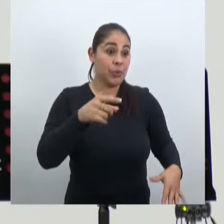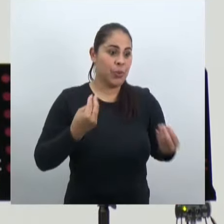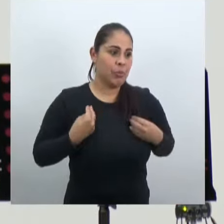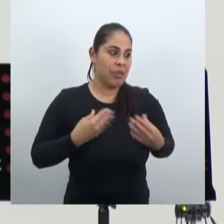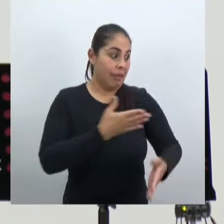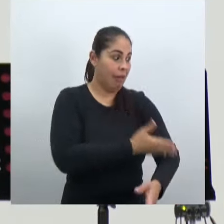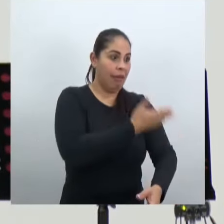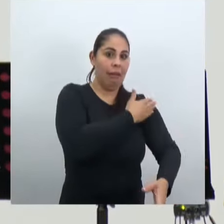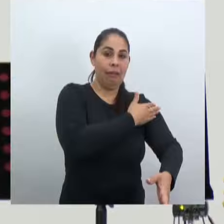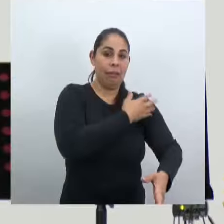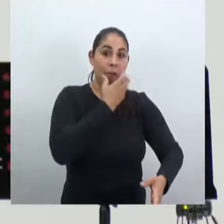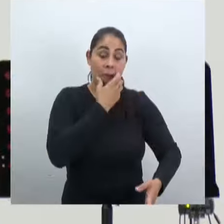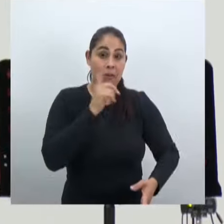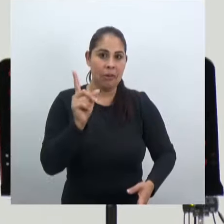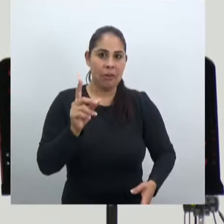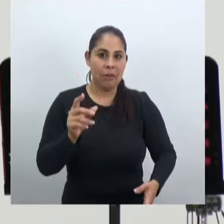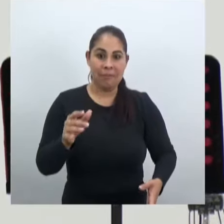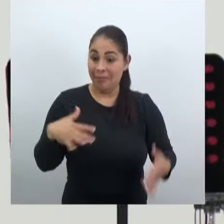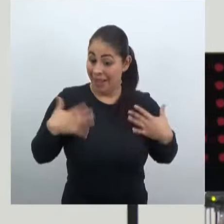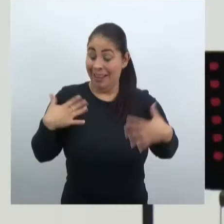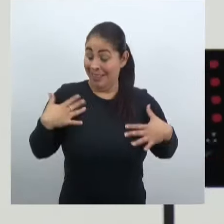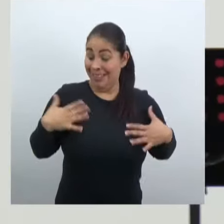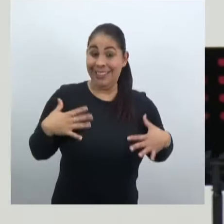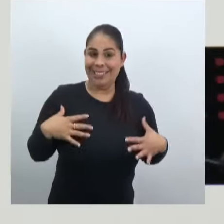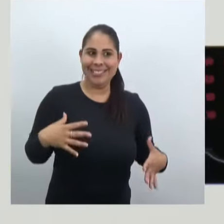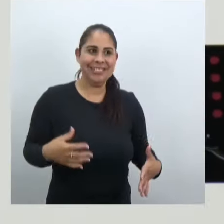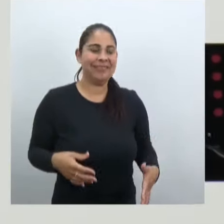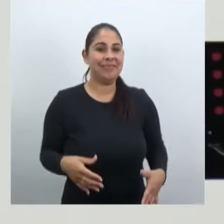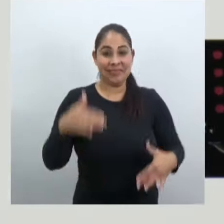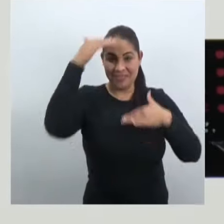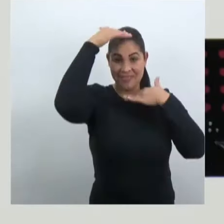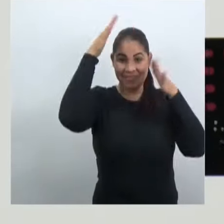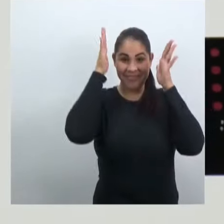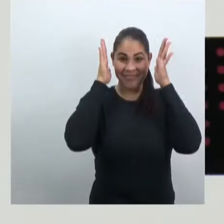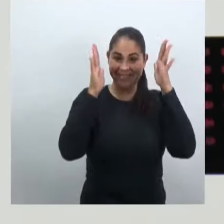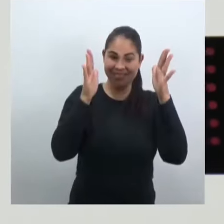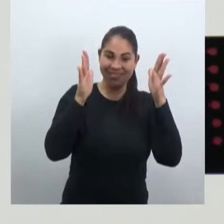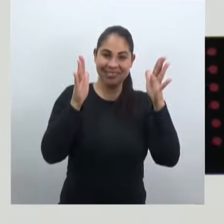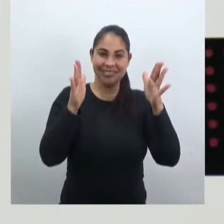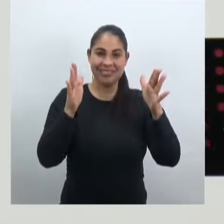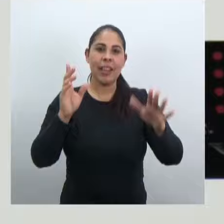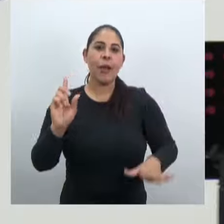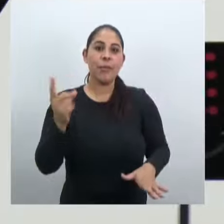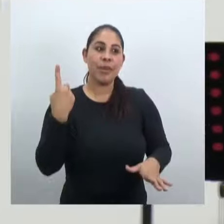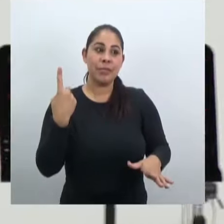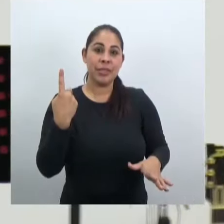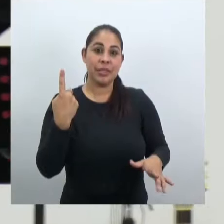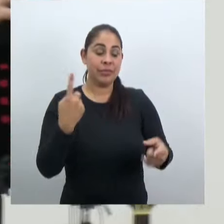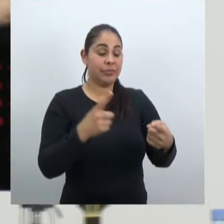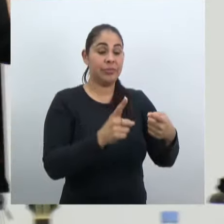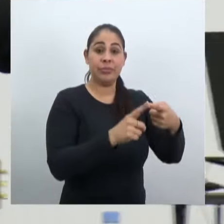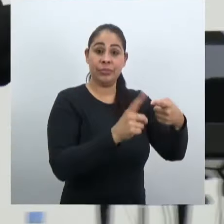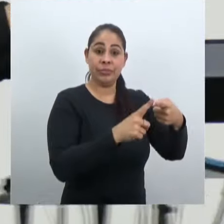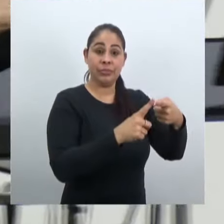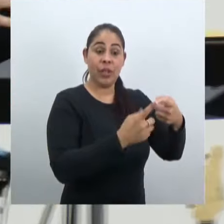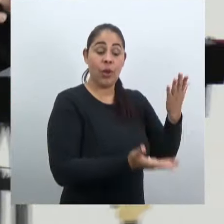pasado? Ok, ahora mira, atención, atención. Primero, el Señor te da